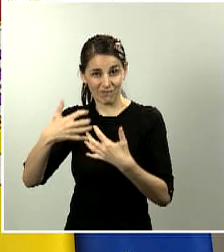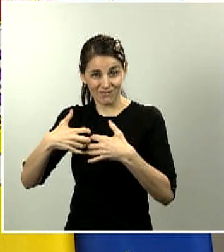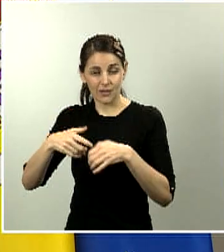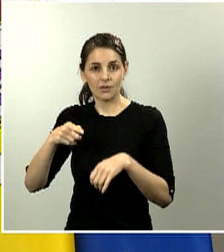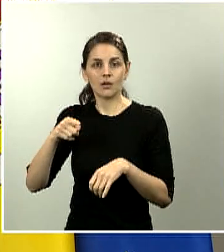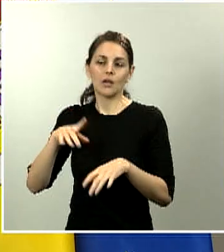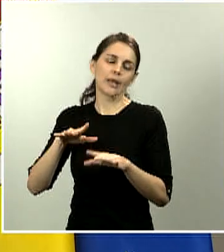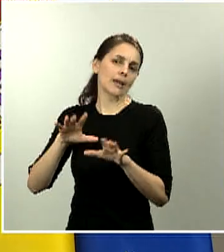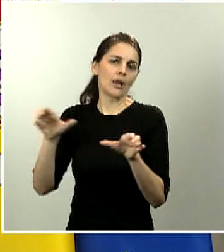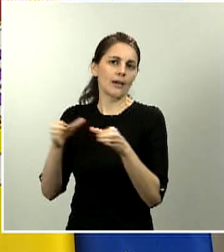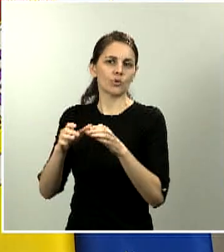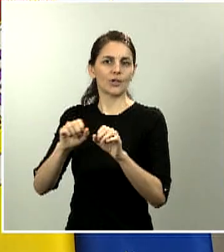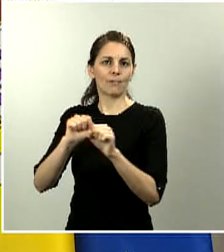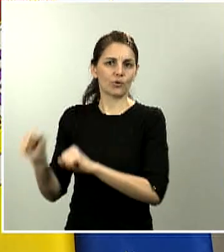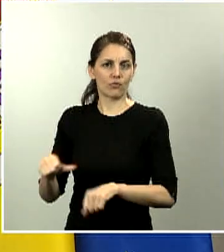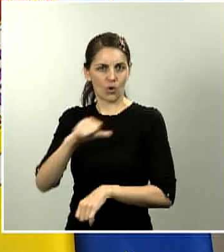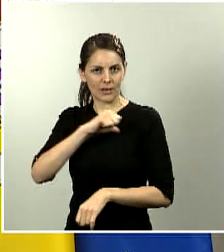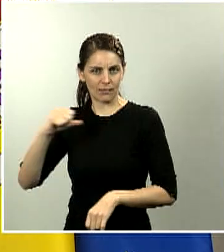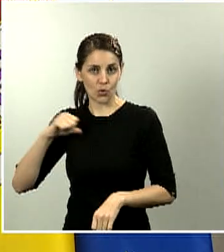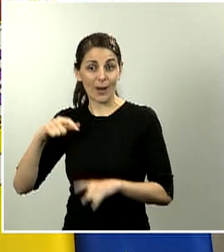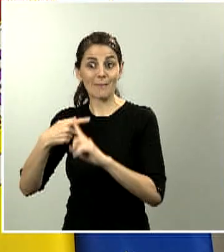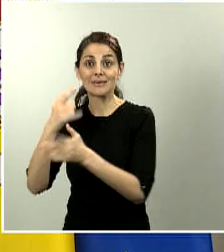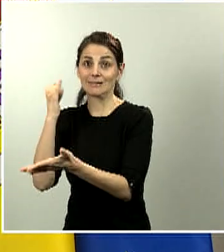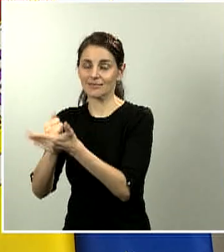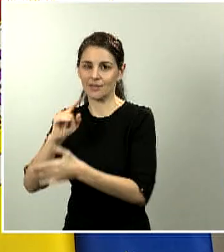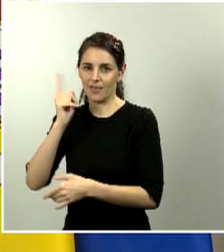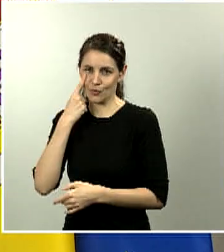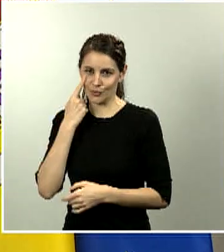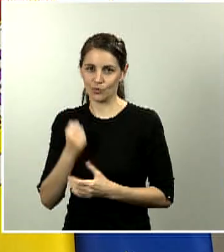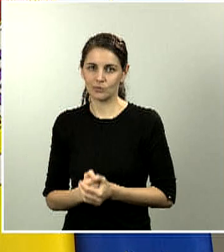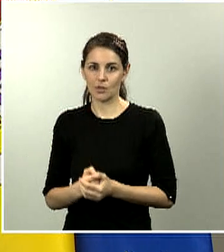individual, como de test de diagnóstico. Finalmente,